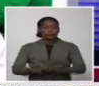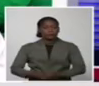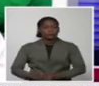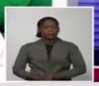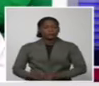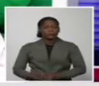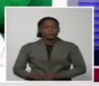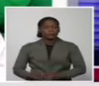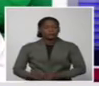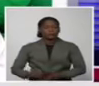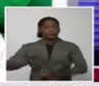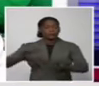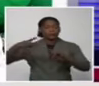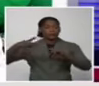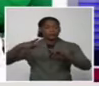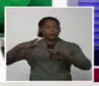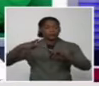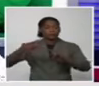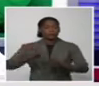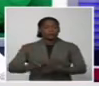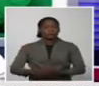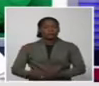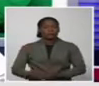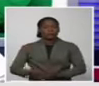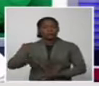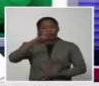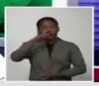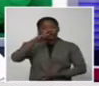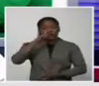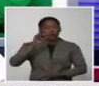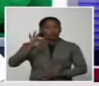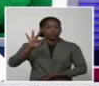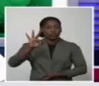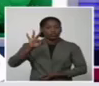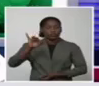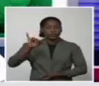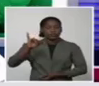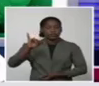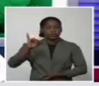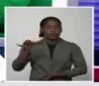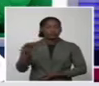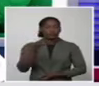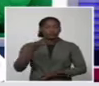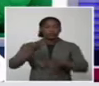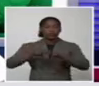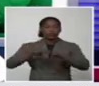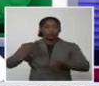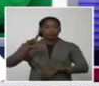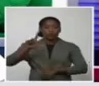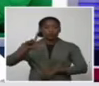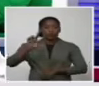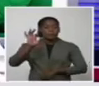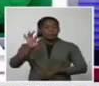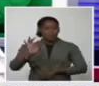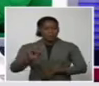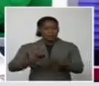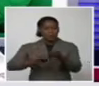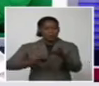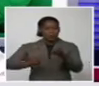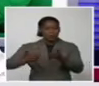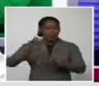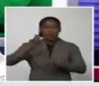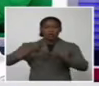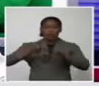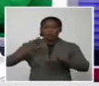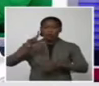Fallece un paciente de 86 años de edad del municipio de Holguín, en esta provincia, contacto de